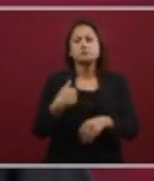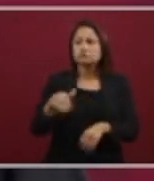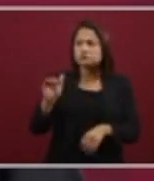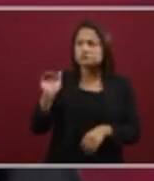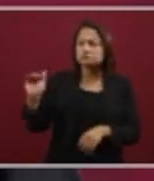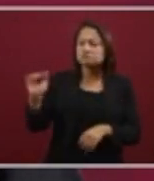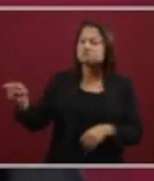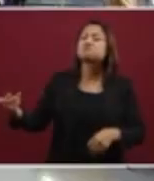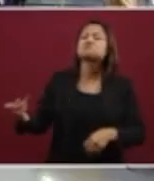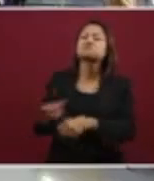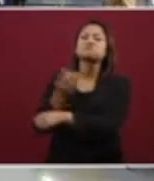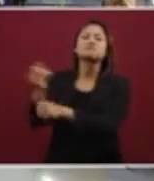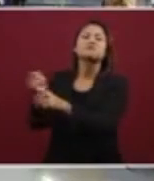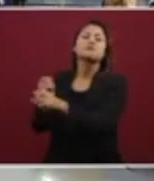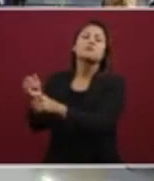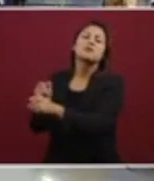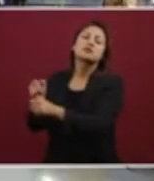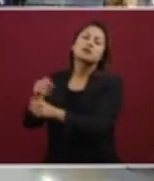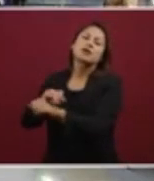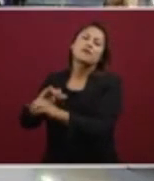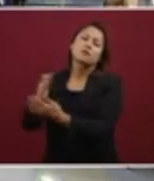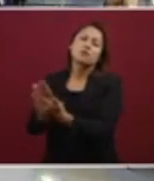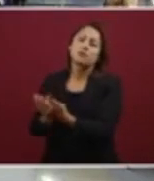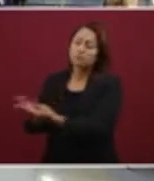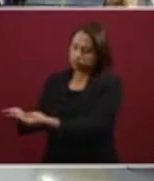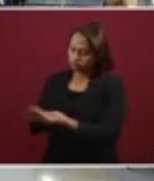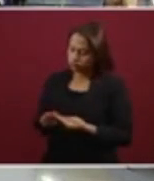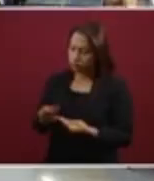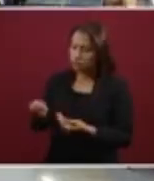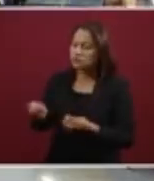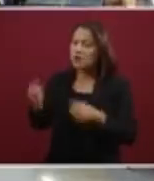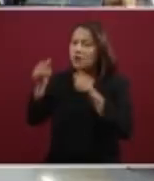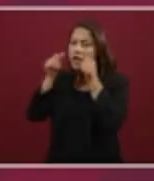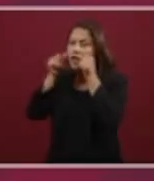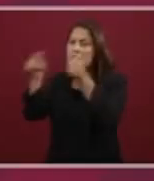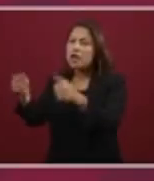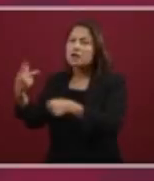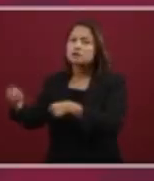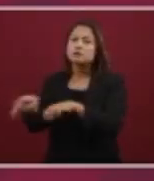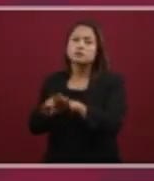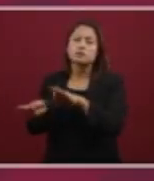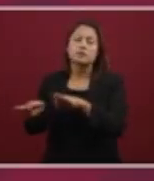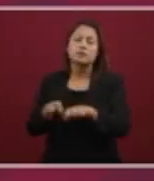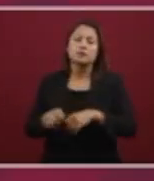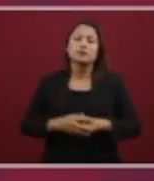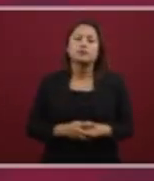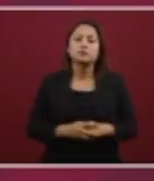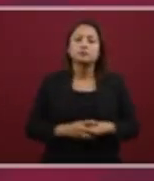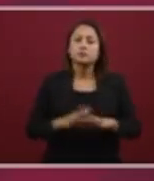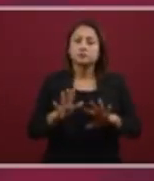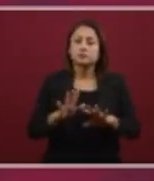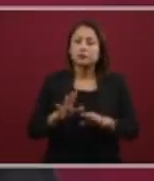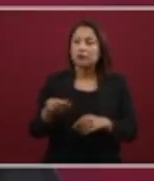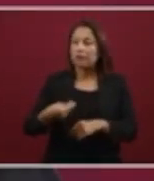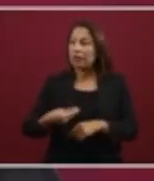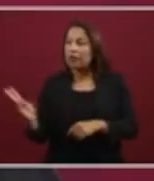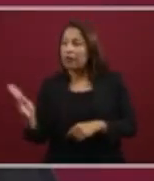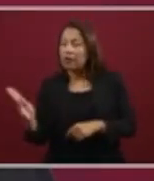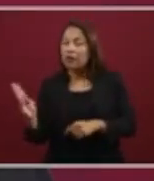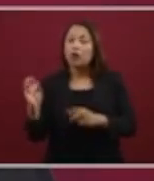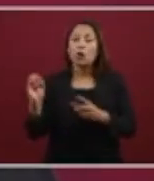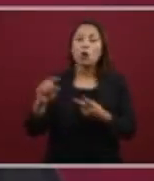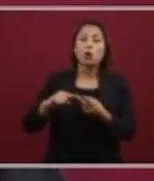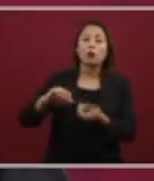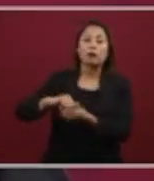está la situación de los trabajadores. No se va a despedir trabajadores, no hay privatizaciones, eso